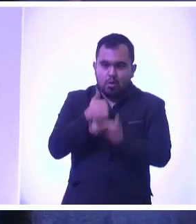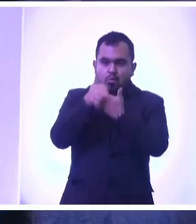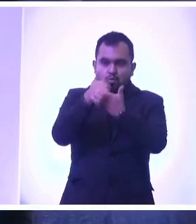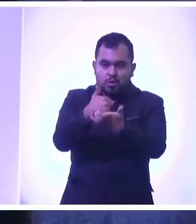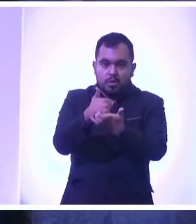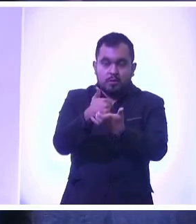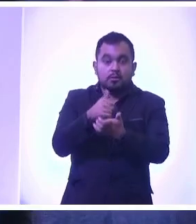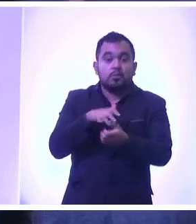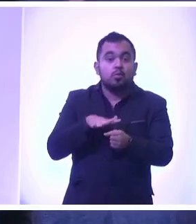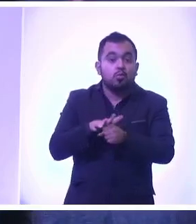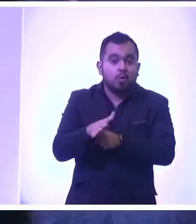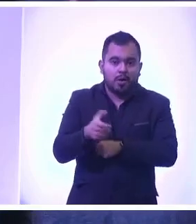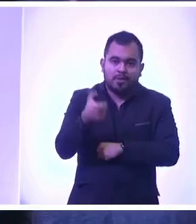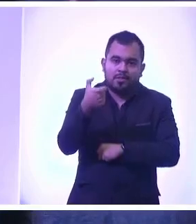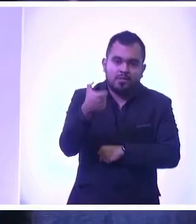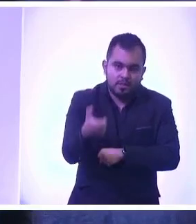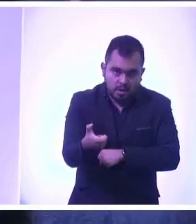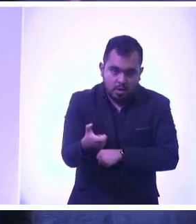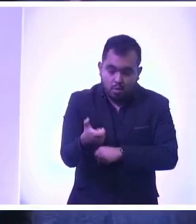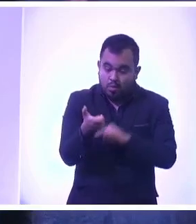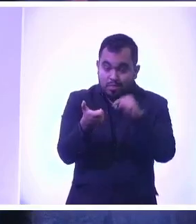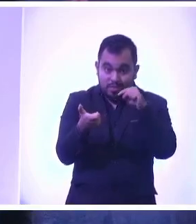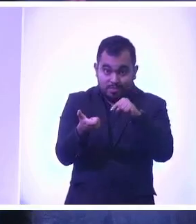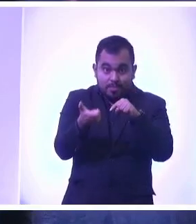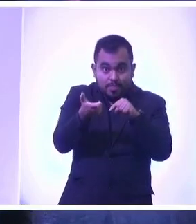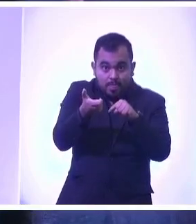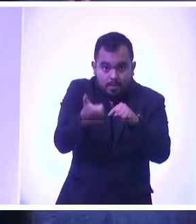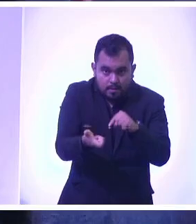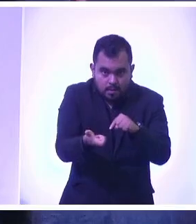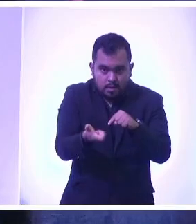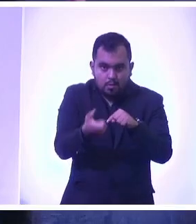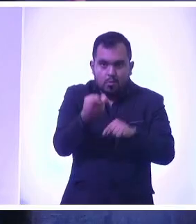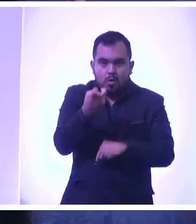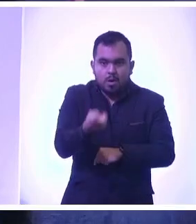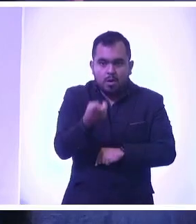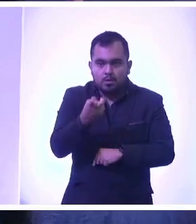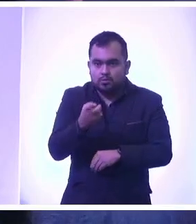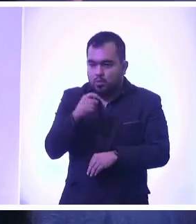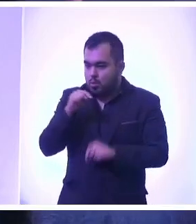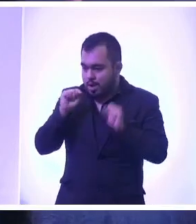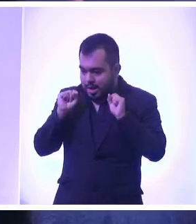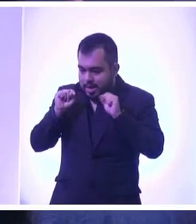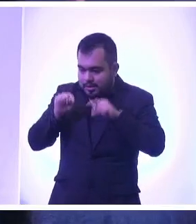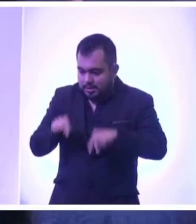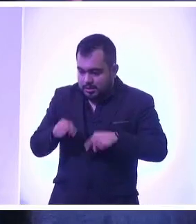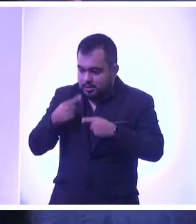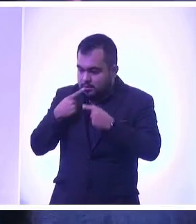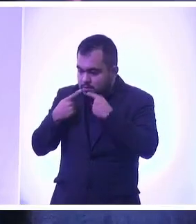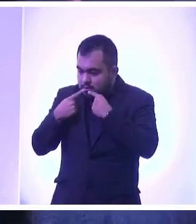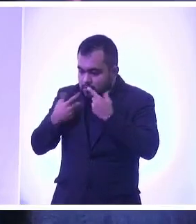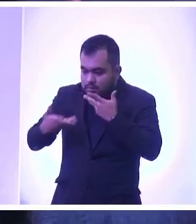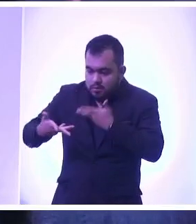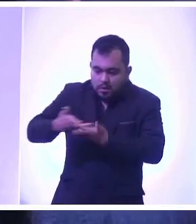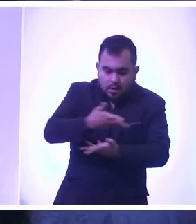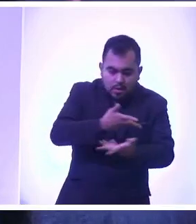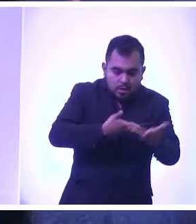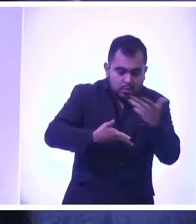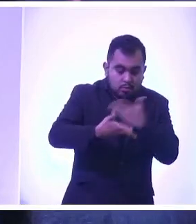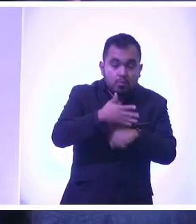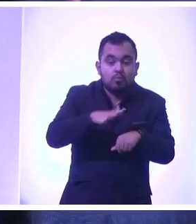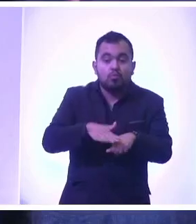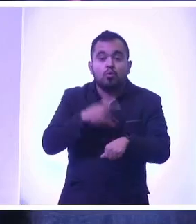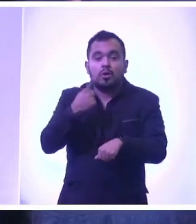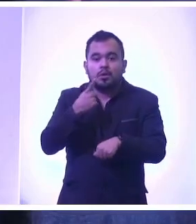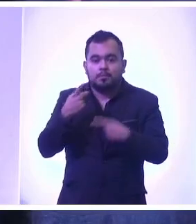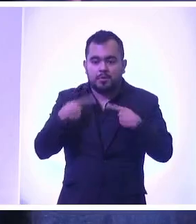el dinero el dinero es precisamente el constructo que tenemos aquí en este diálogo Y es que los empresarios